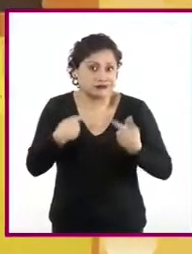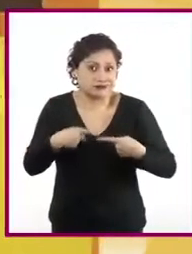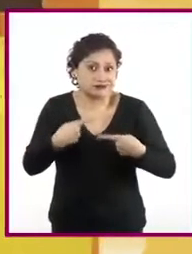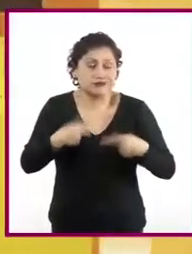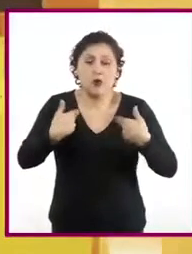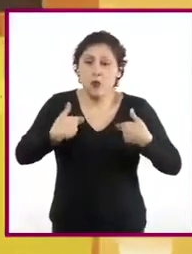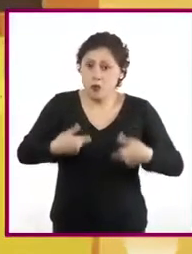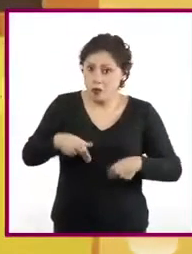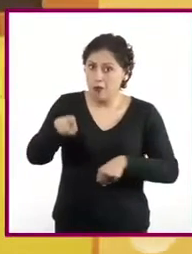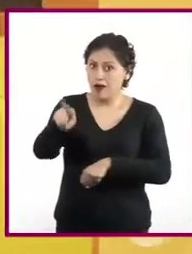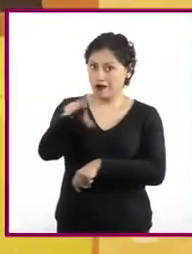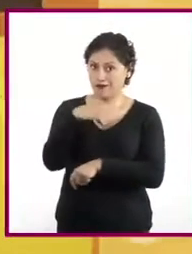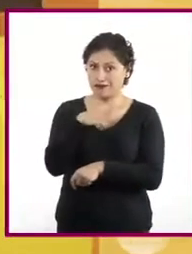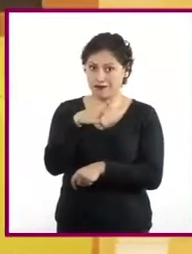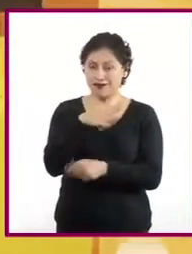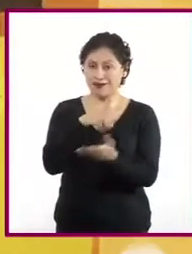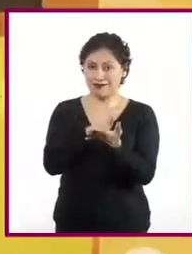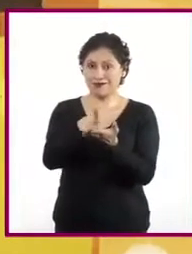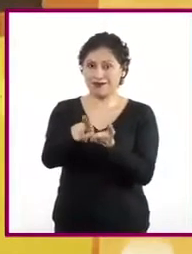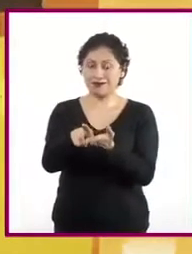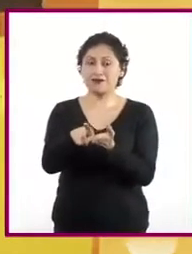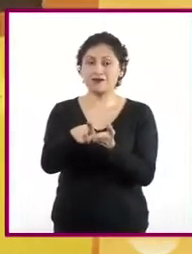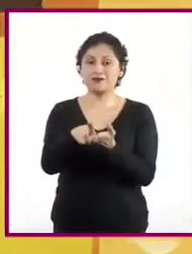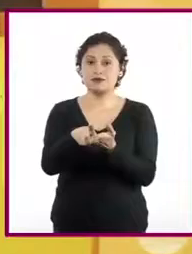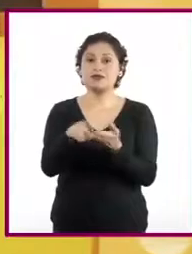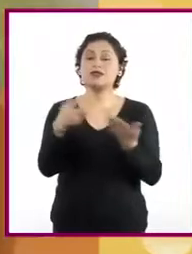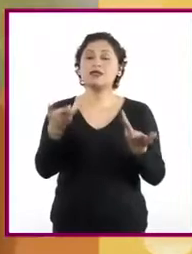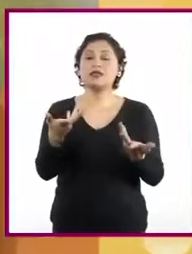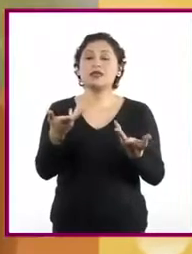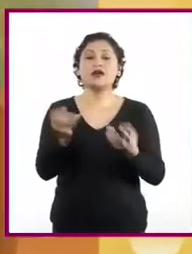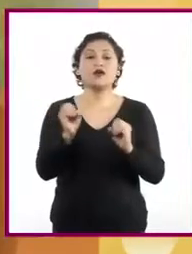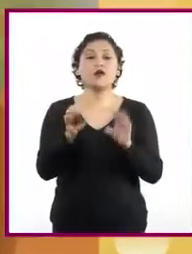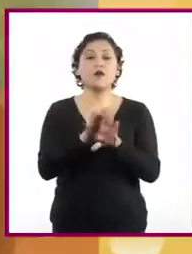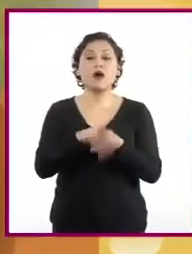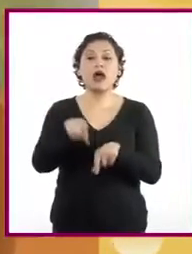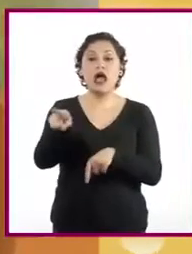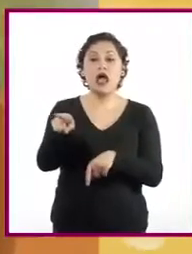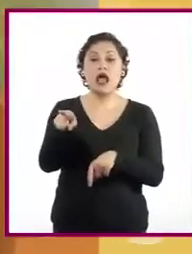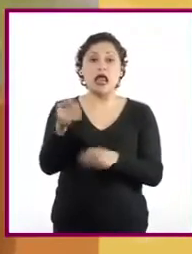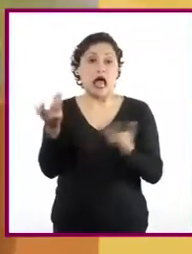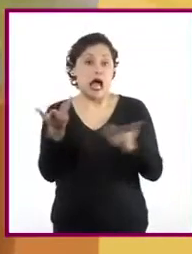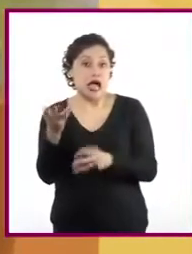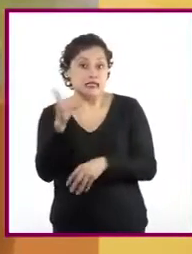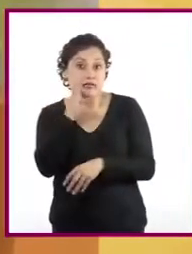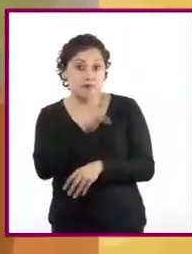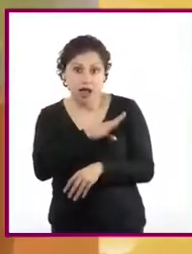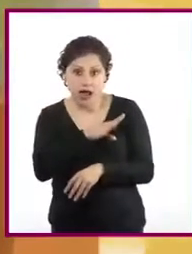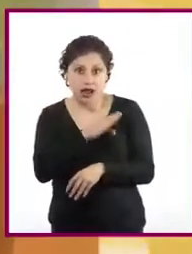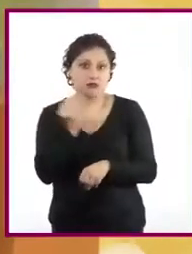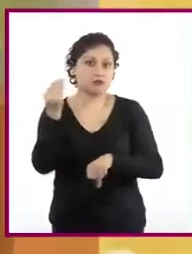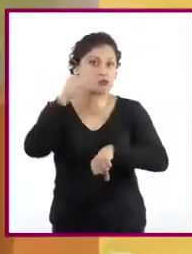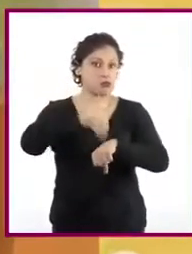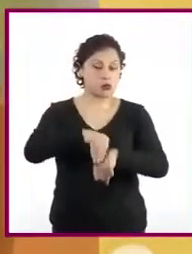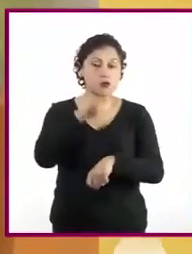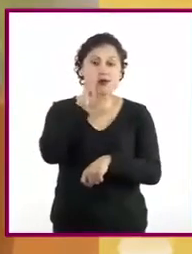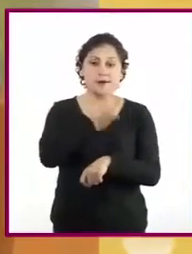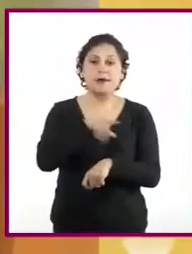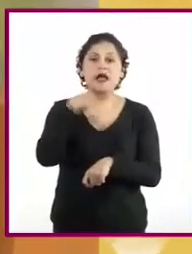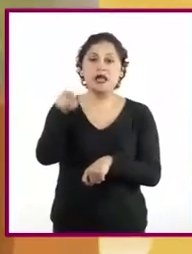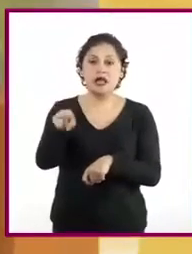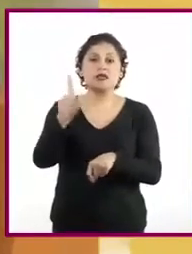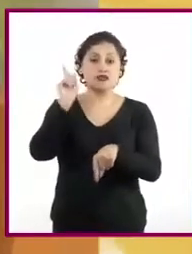Porque el hecho de que hayan cometido un delito no quiere decir que los pierdan y porque además En un momento dado se puede acusar de